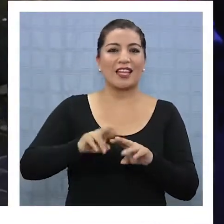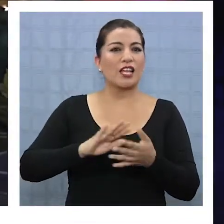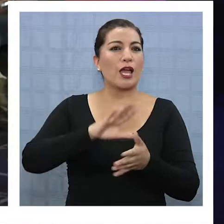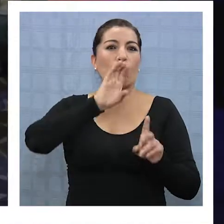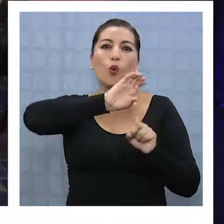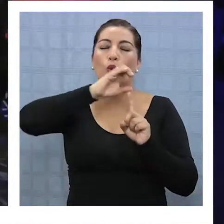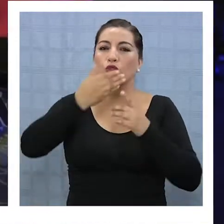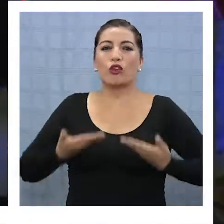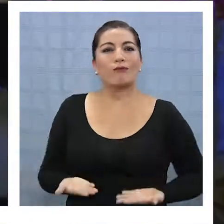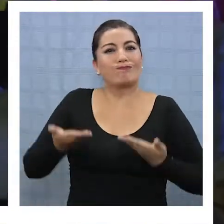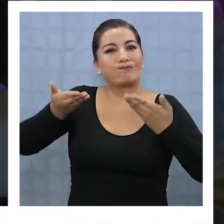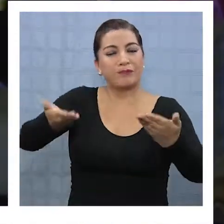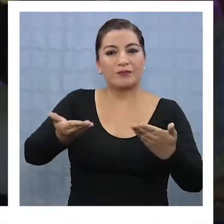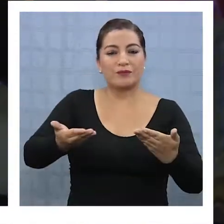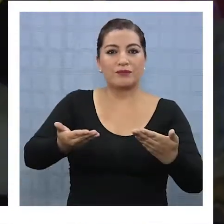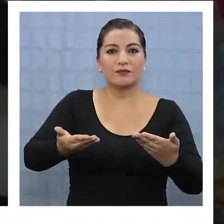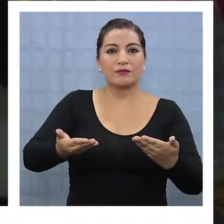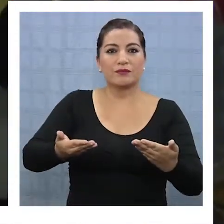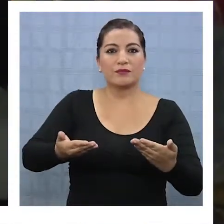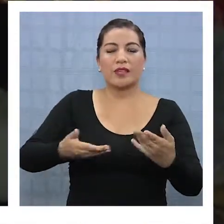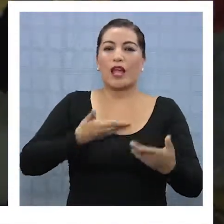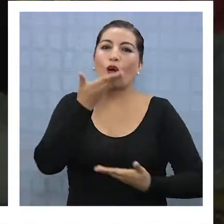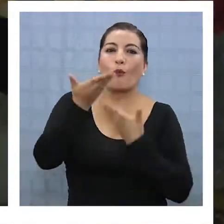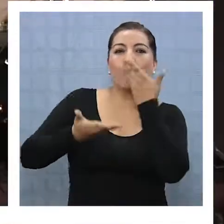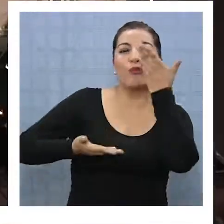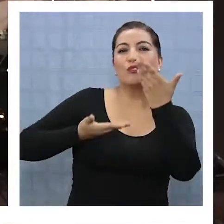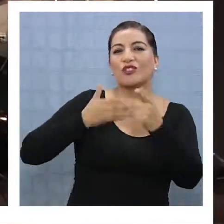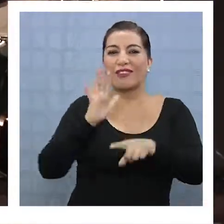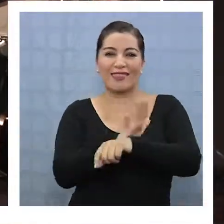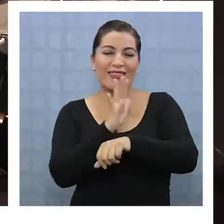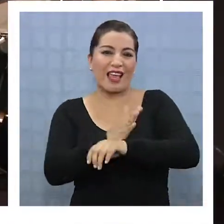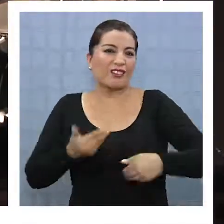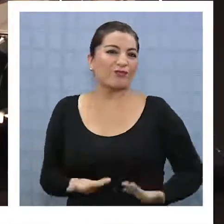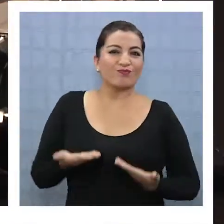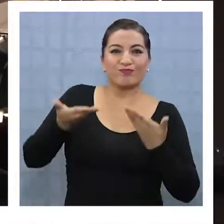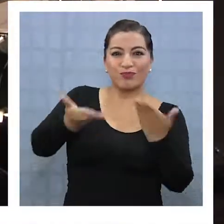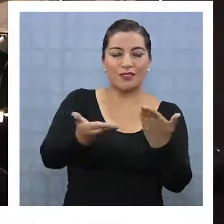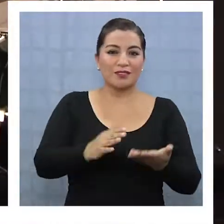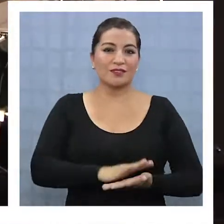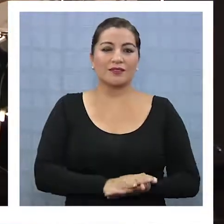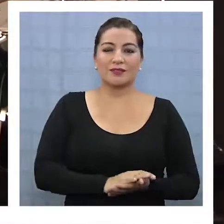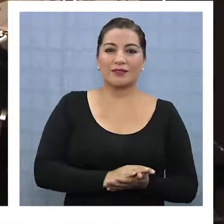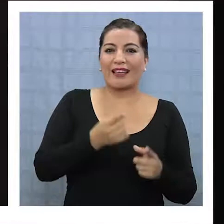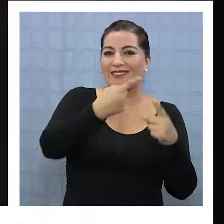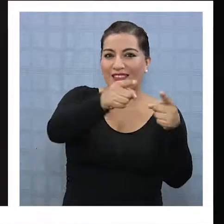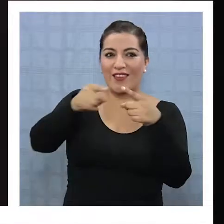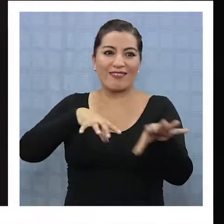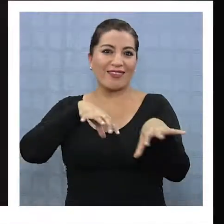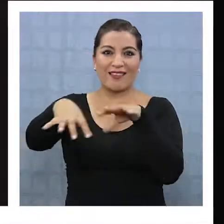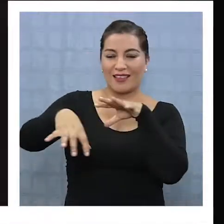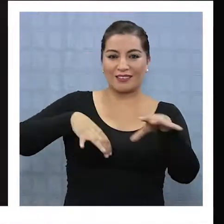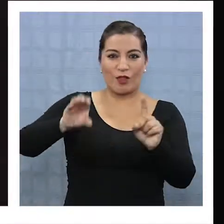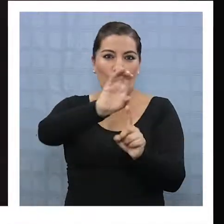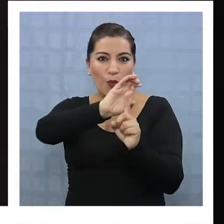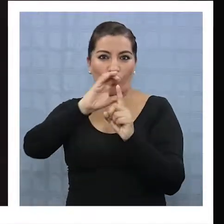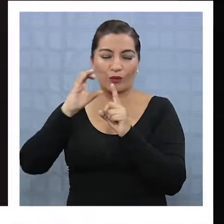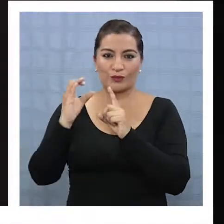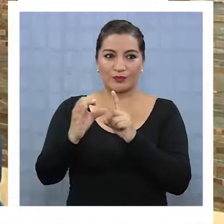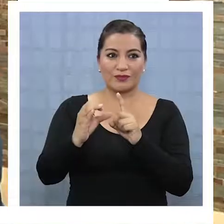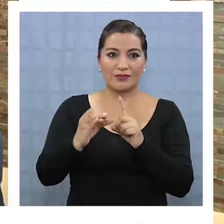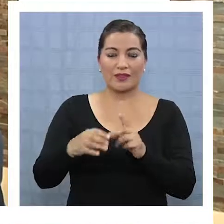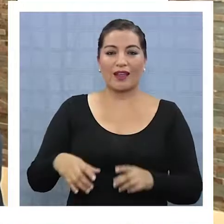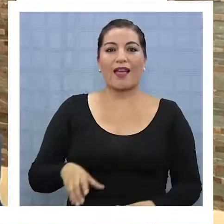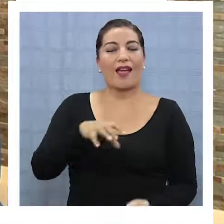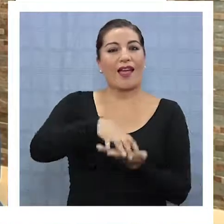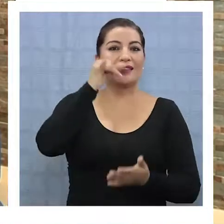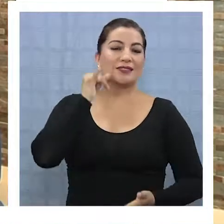entregar cultura, entregar conciertos, entregar obras de teatro, entregar distintas actividades culturales a la